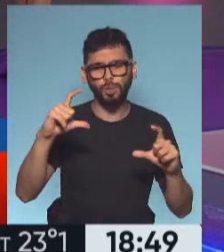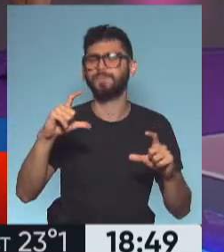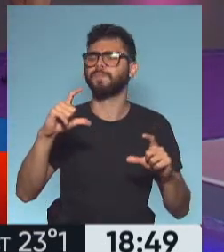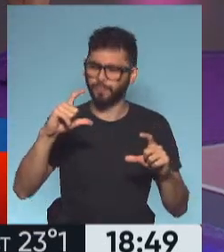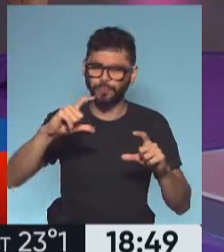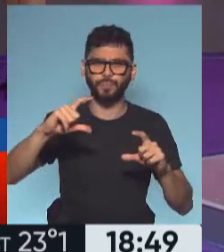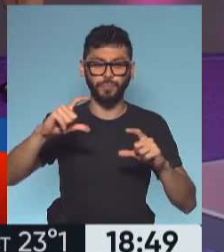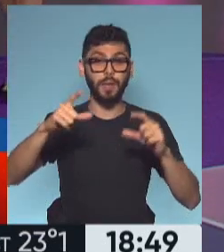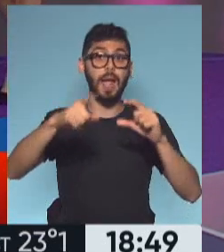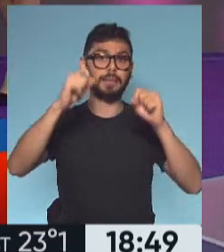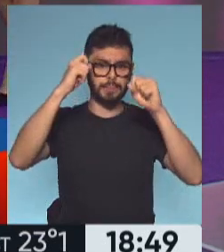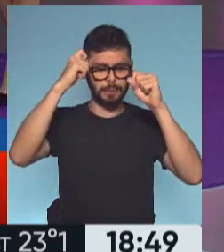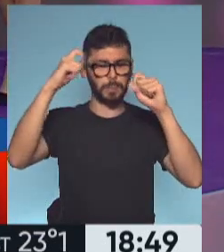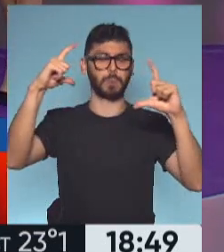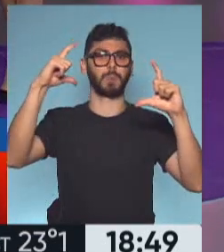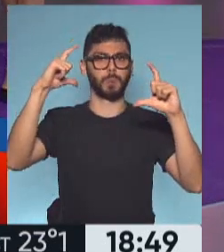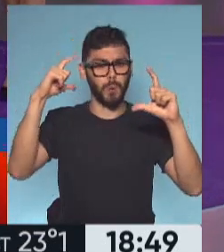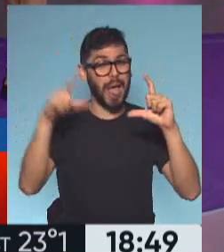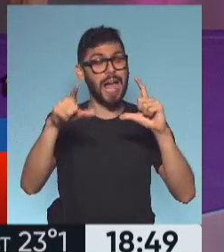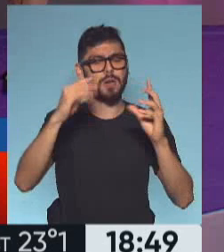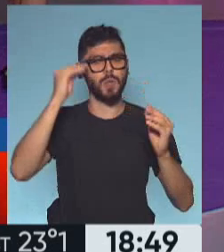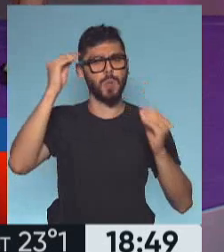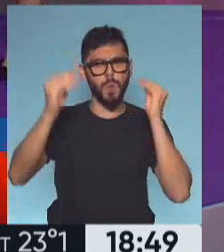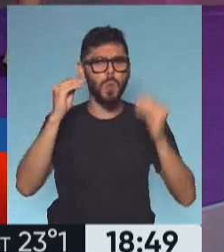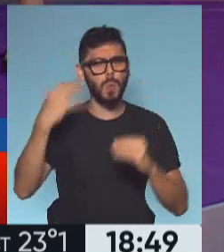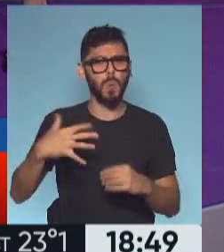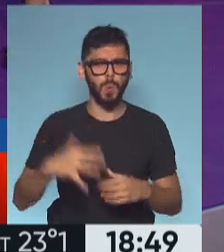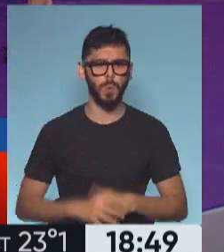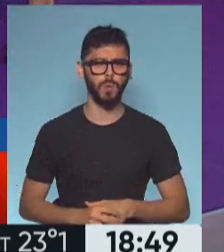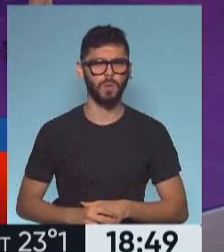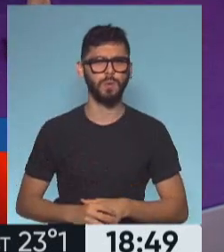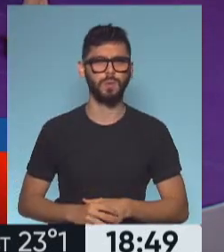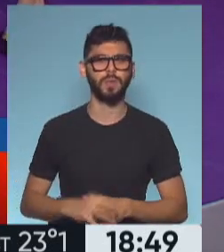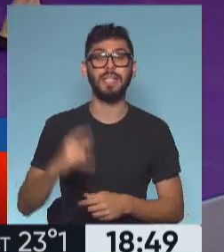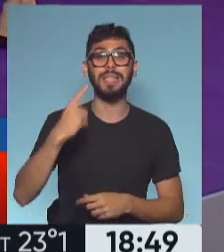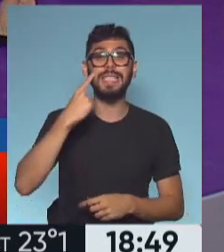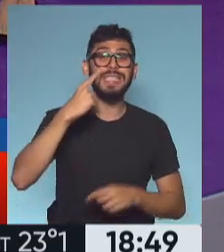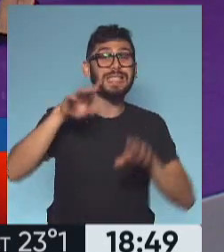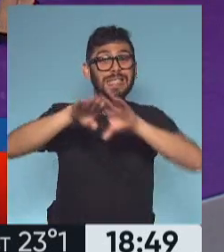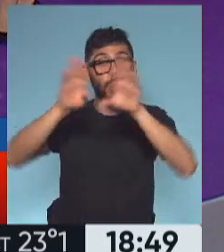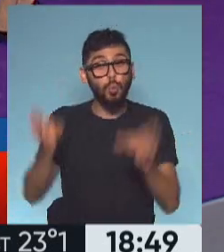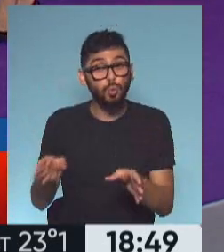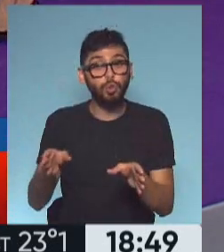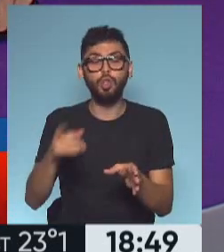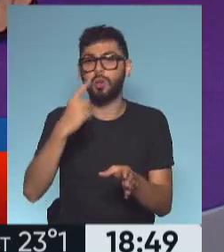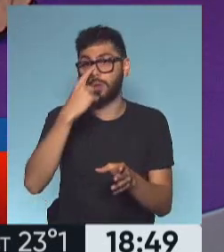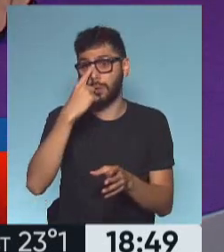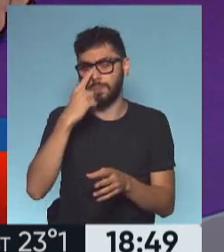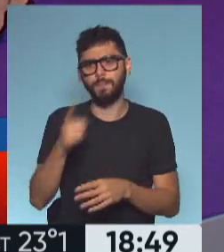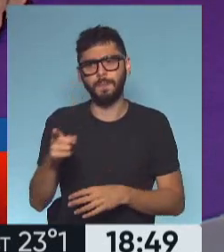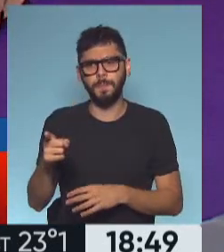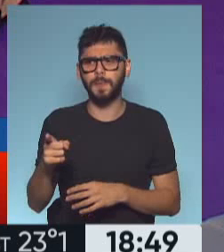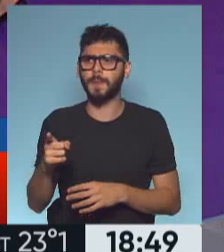para dimensionar de alguna manera que son a través de la imagen. preocupantes. Muy ¿sí? preocupante. Instituciones que han decidido,